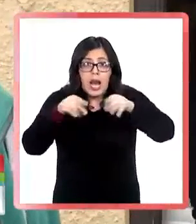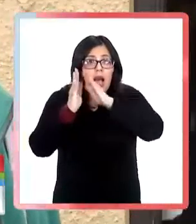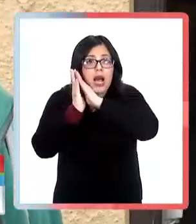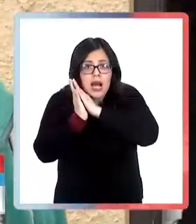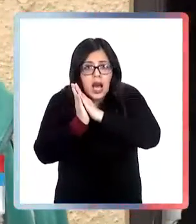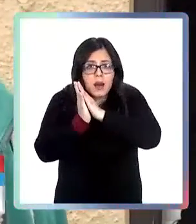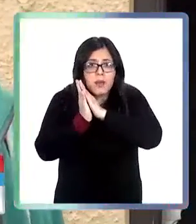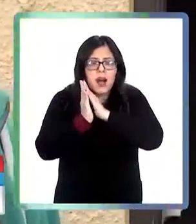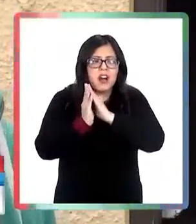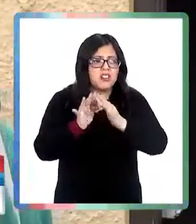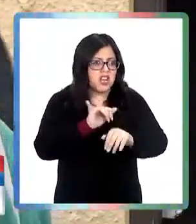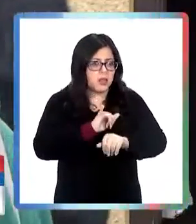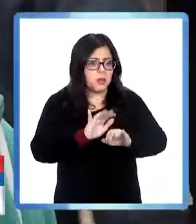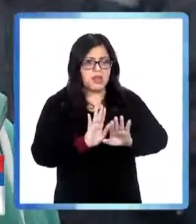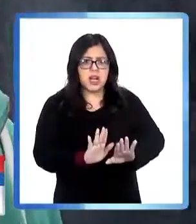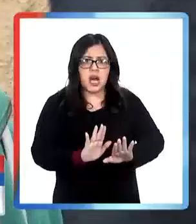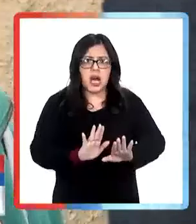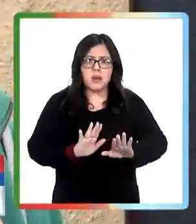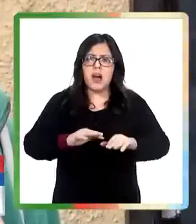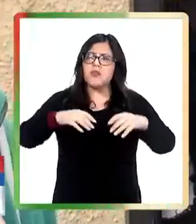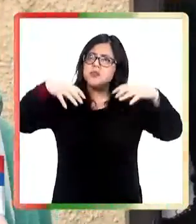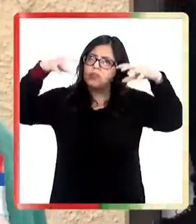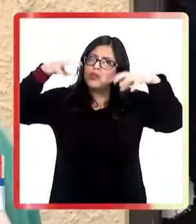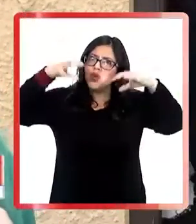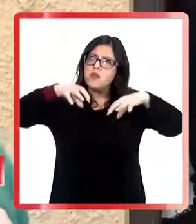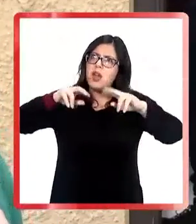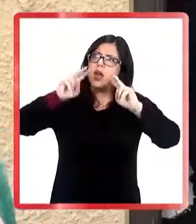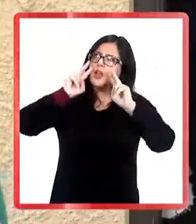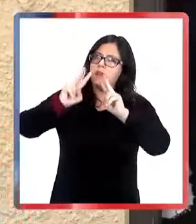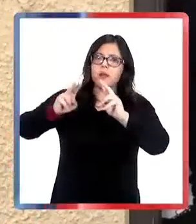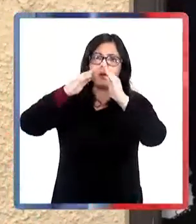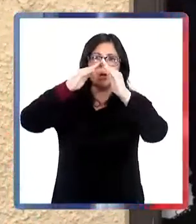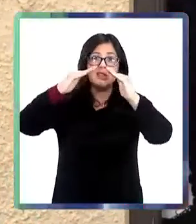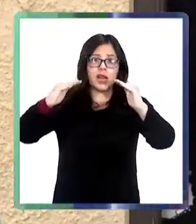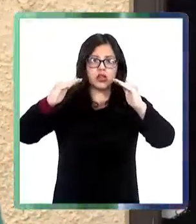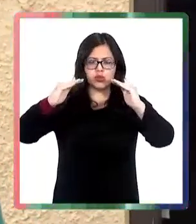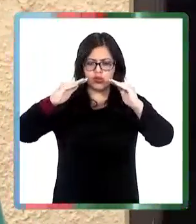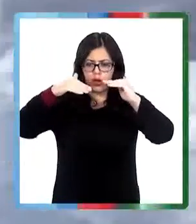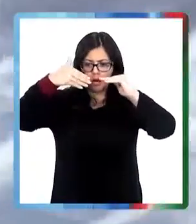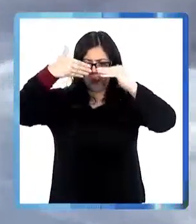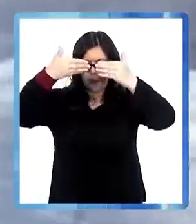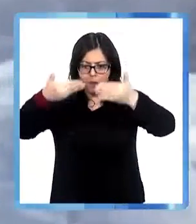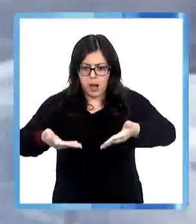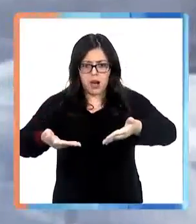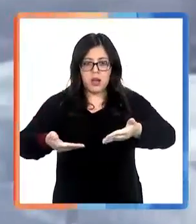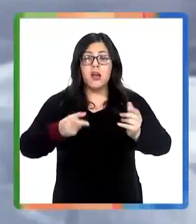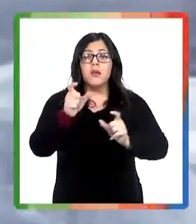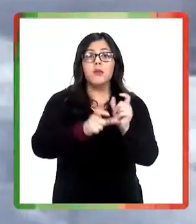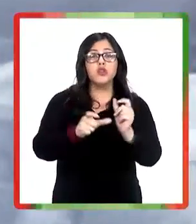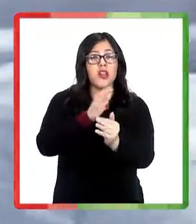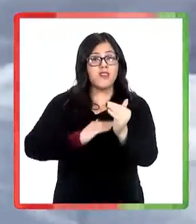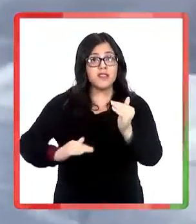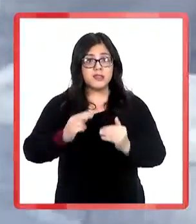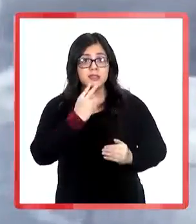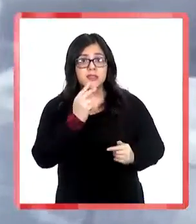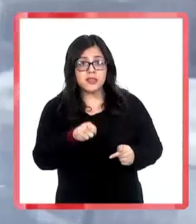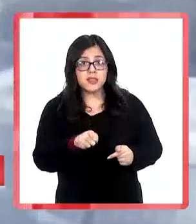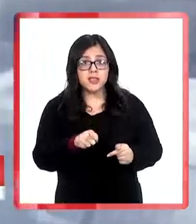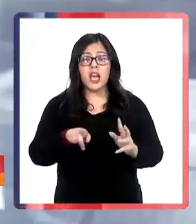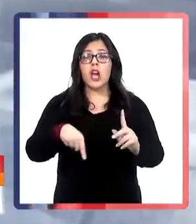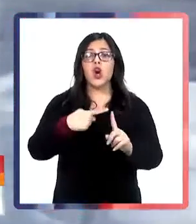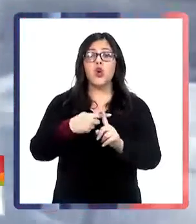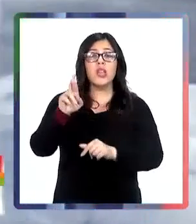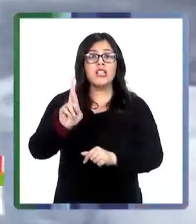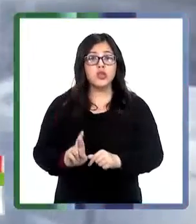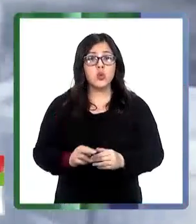lluvia y salimos a mirar y era el techo que se había desprendido completo. Vecinos y vecinas del sector Cruz del